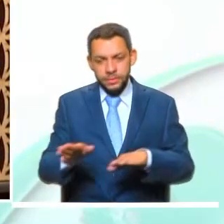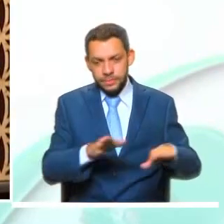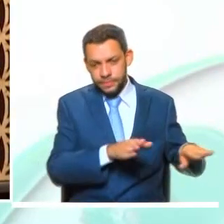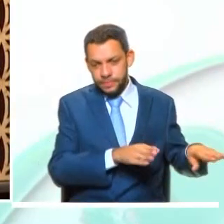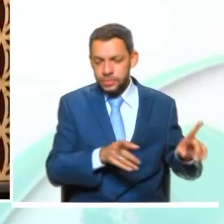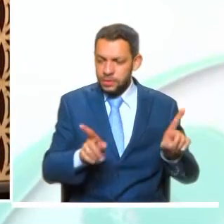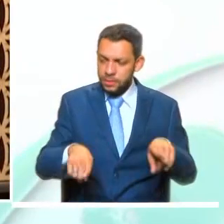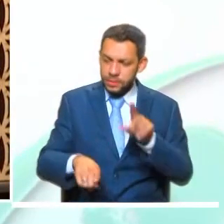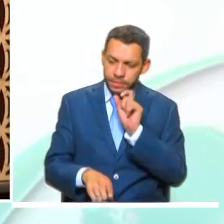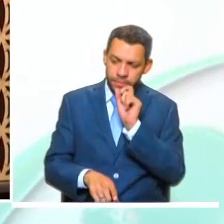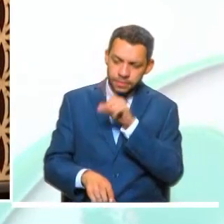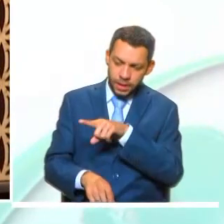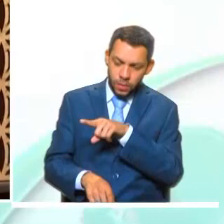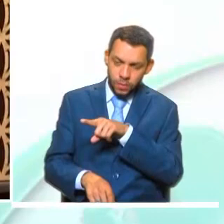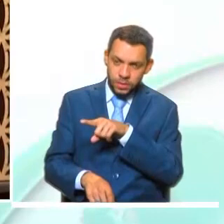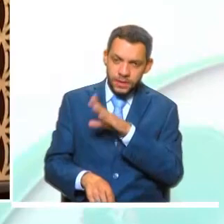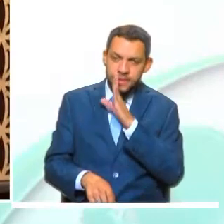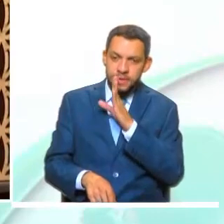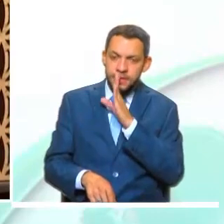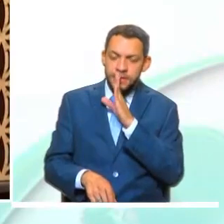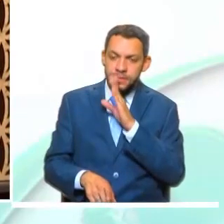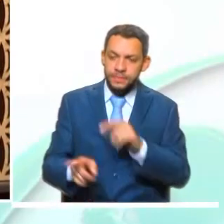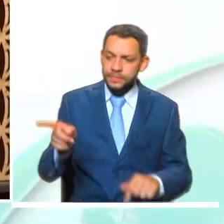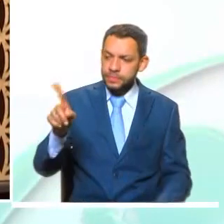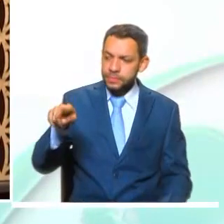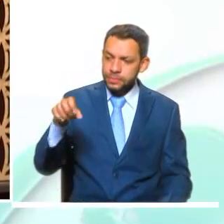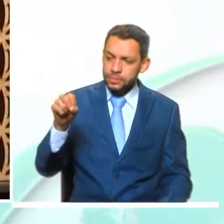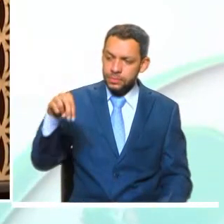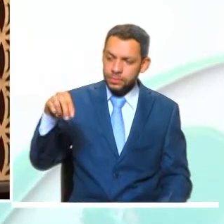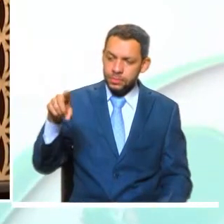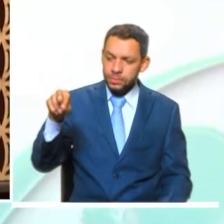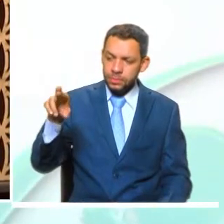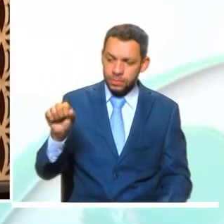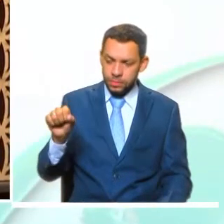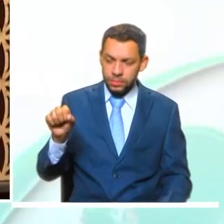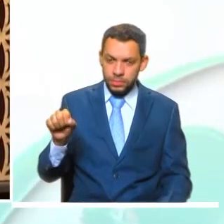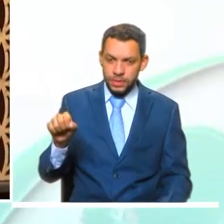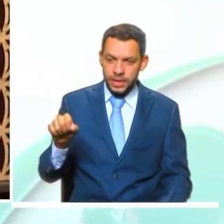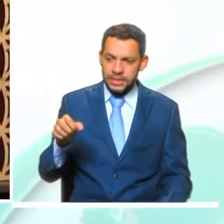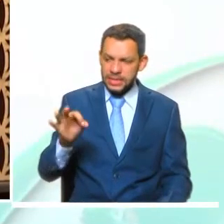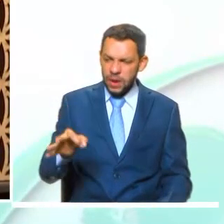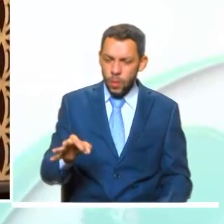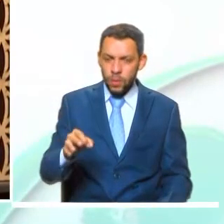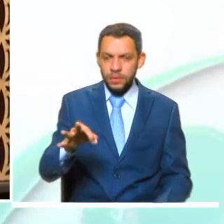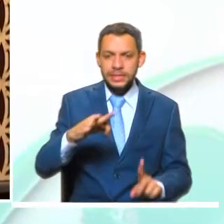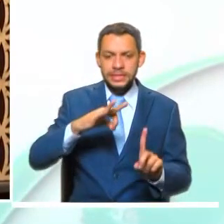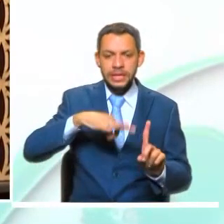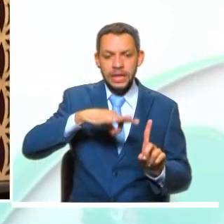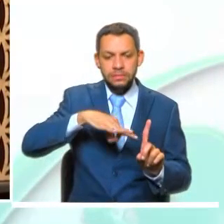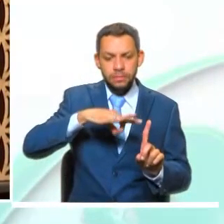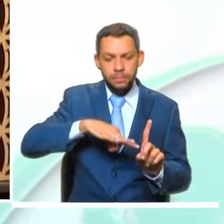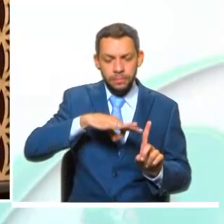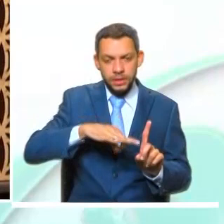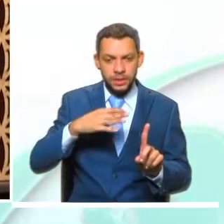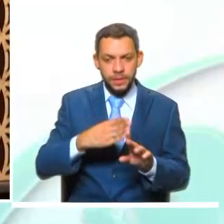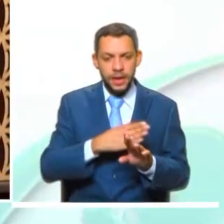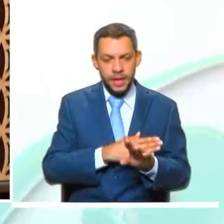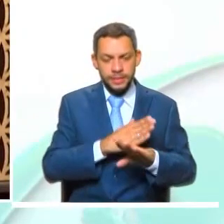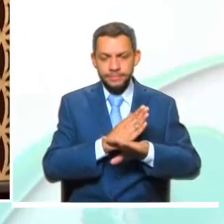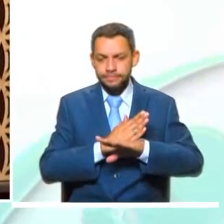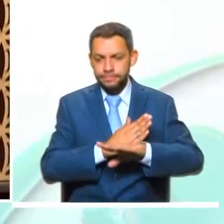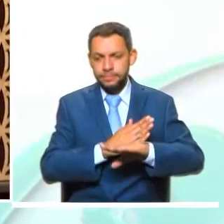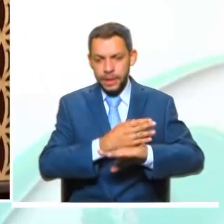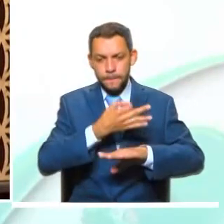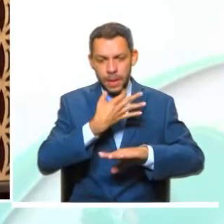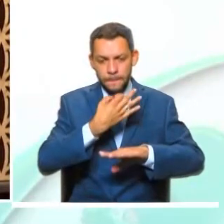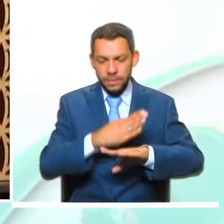sandra para ti acevedo me está llegando el periodo cada tres meses deje de planificar hace ya dos años